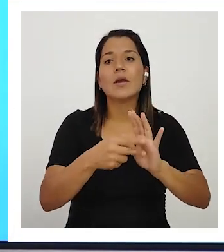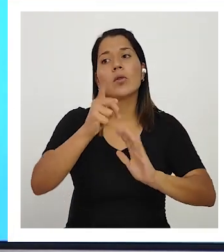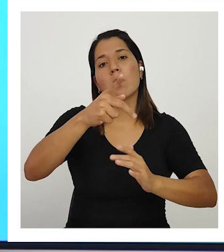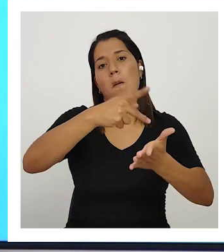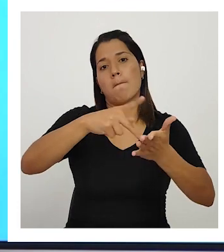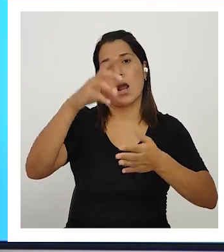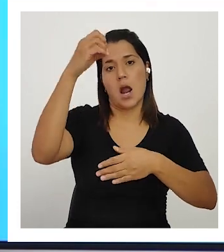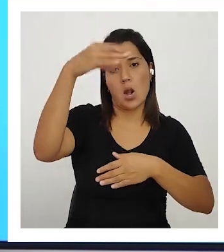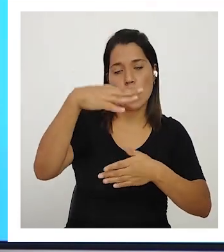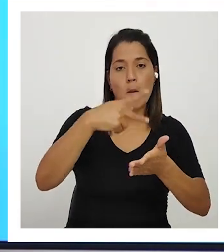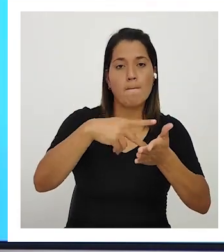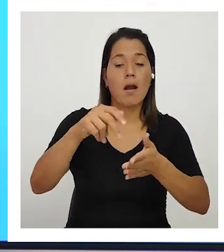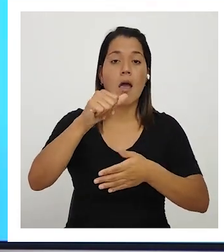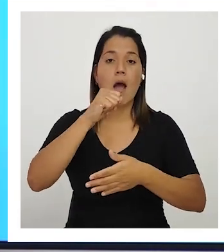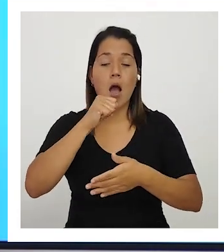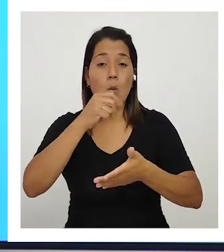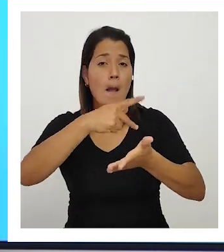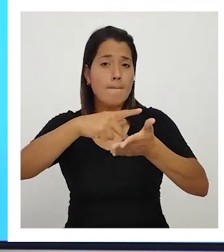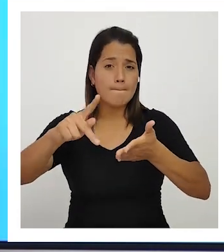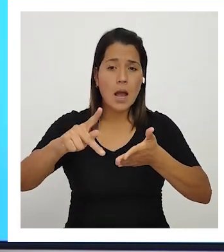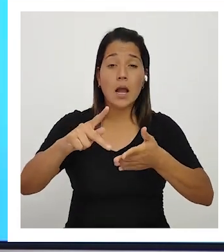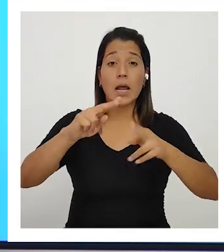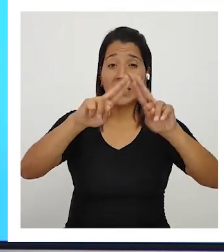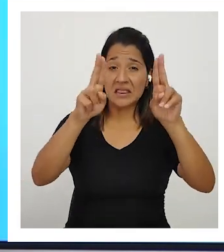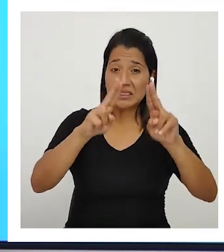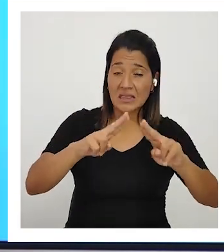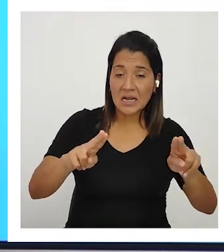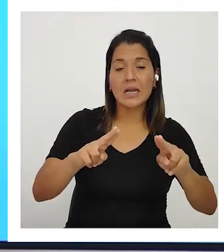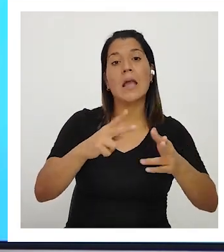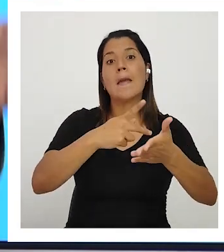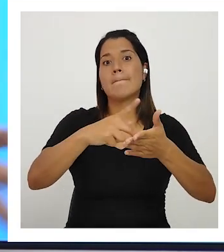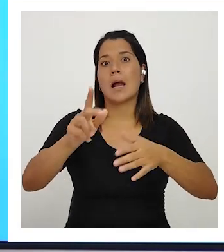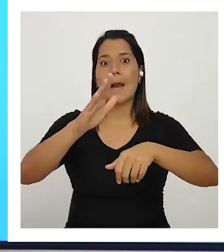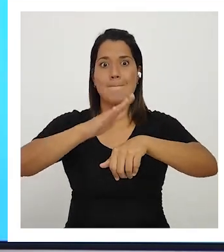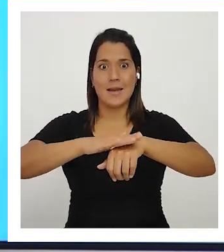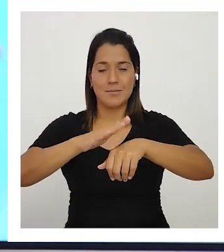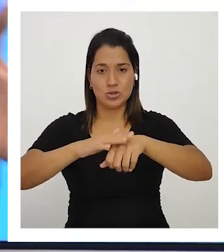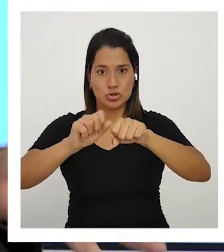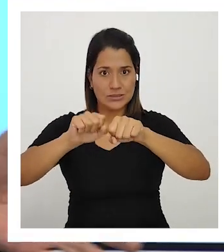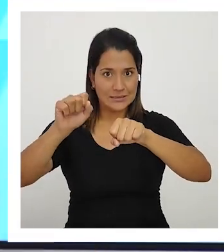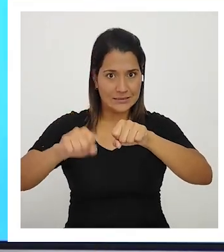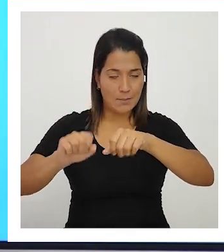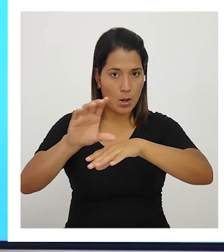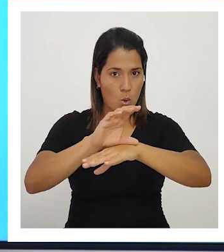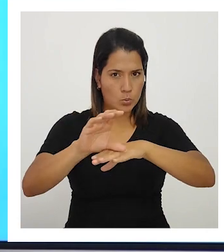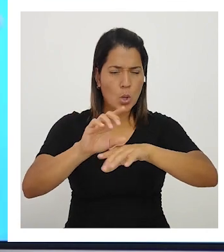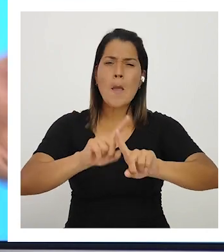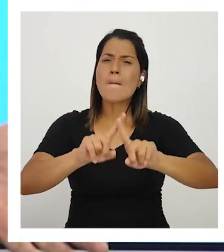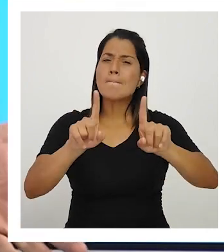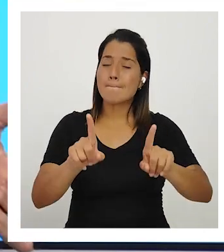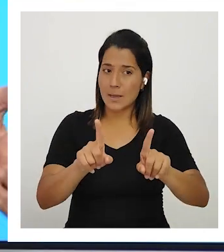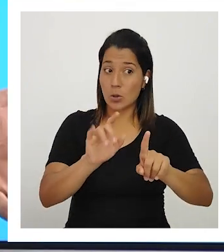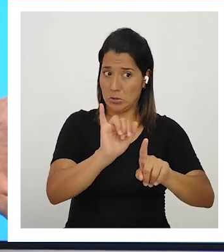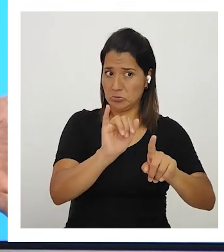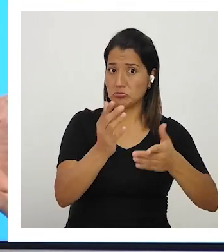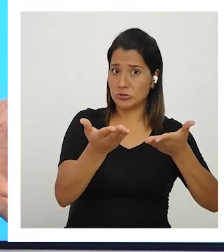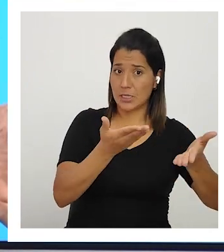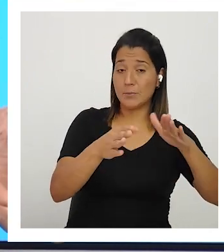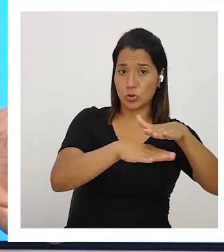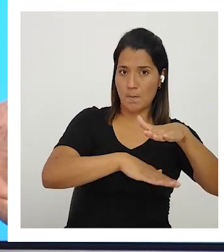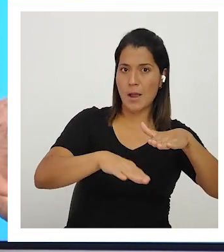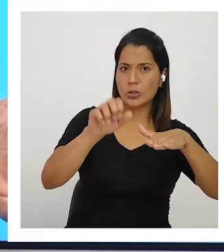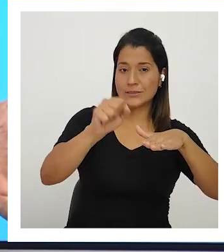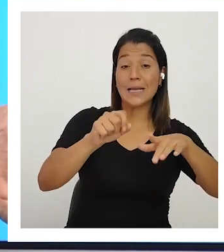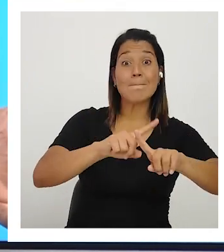agua, hay que pagar todos los temas de internet, las licencias, pero además de todos esos servicios básicos, recordemos que las